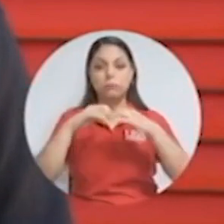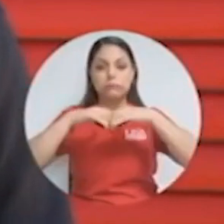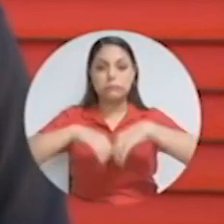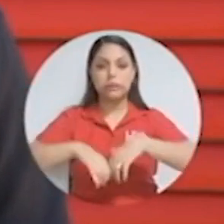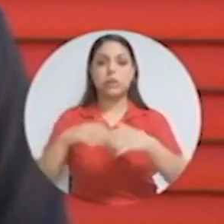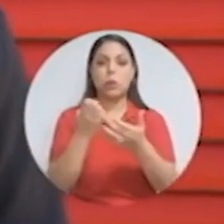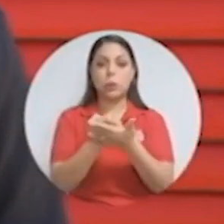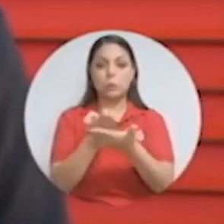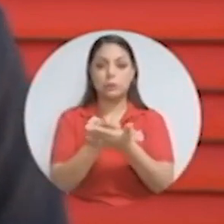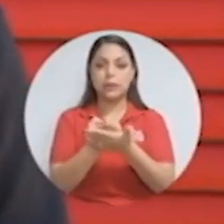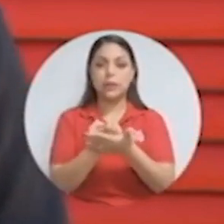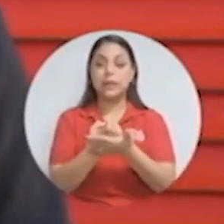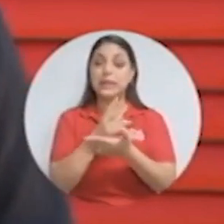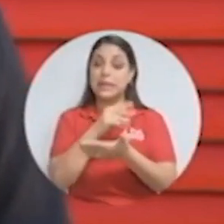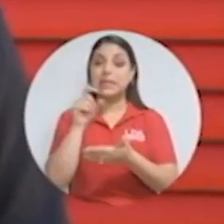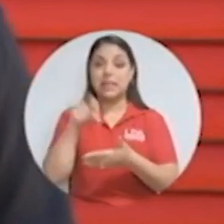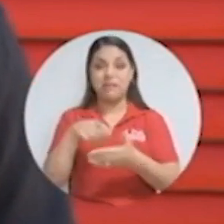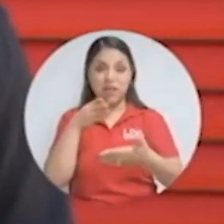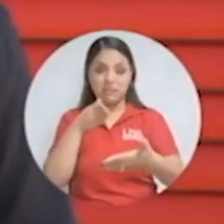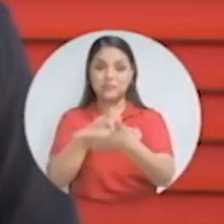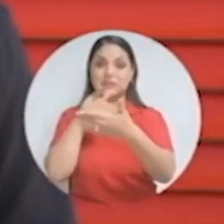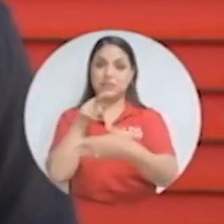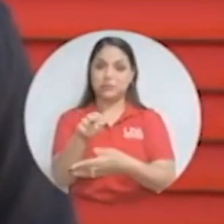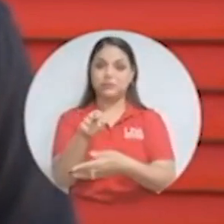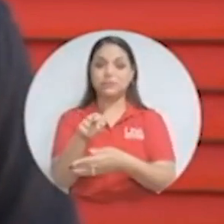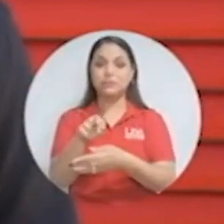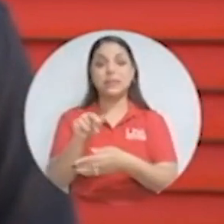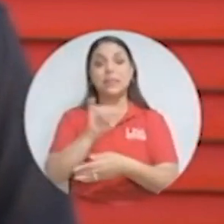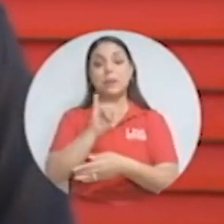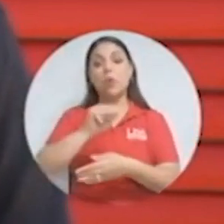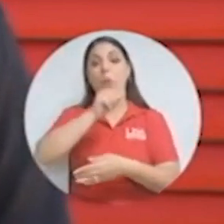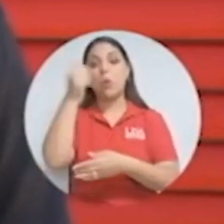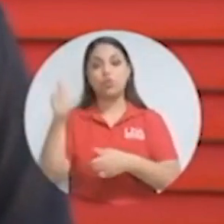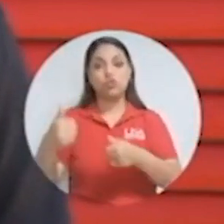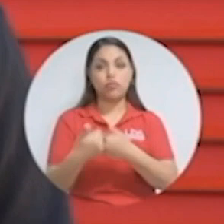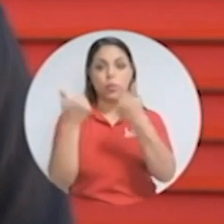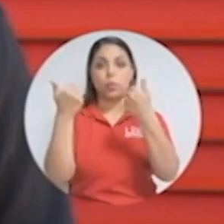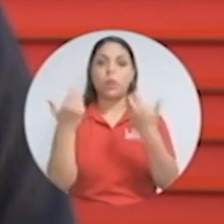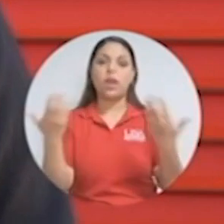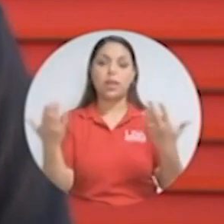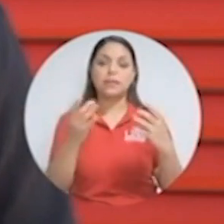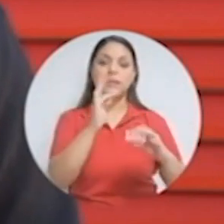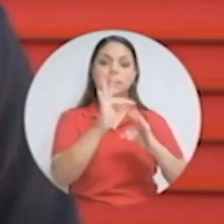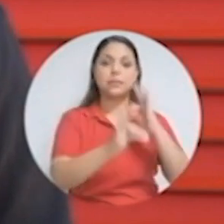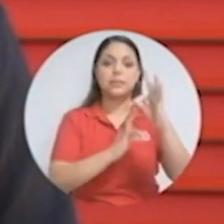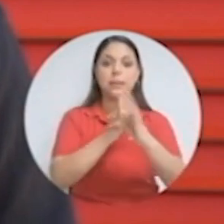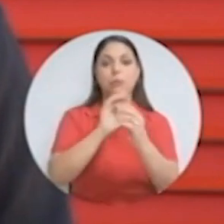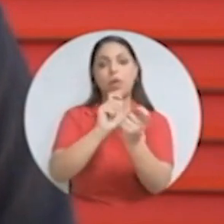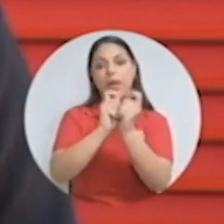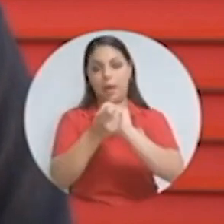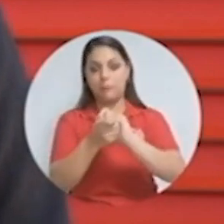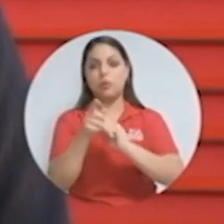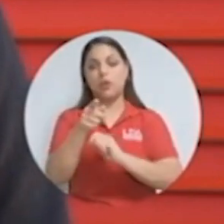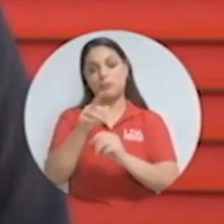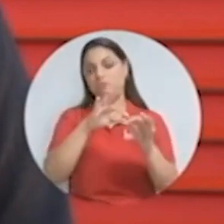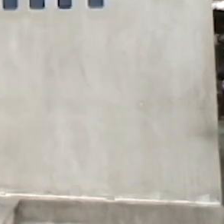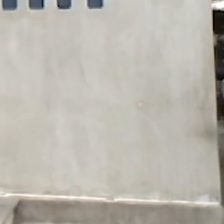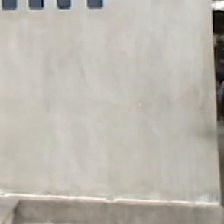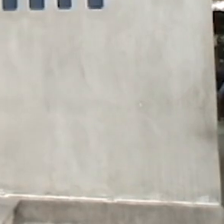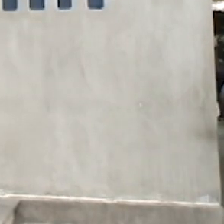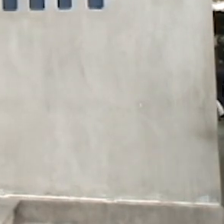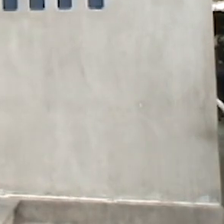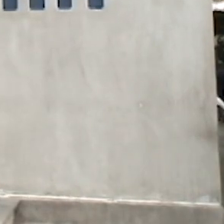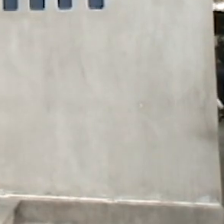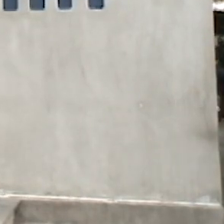economía y por ende afectar ese dinamismo. Y el otro reto que tiene es el tipo de cambio, que también está asociado con estas variables.